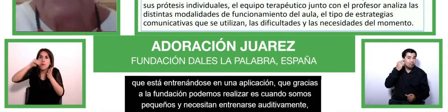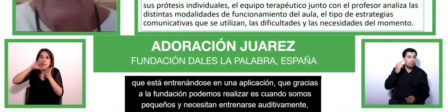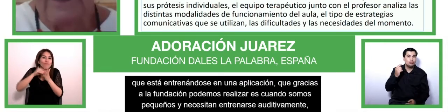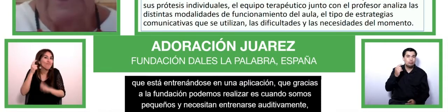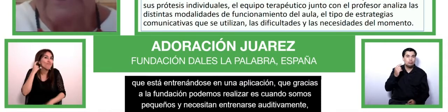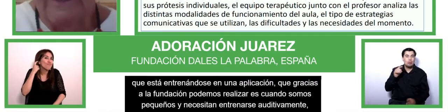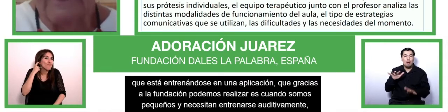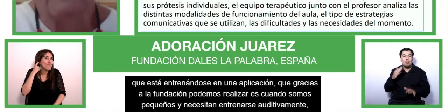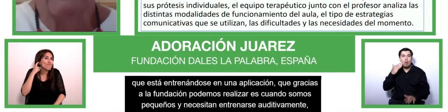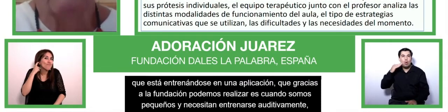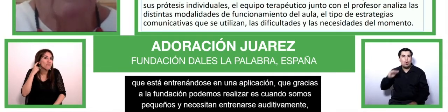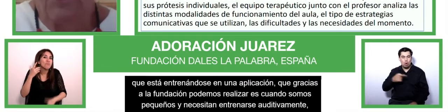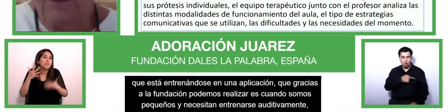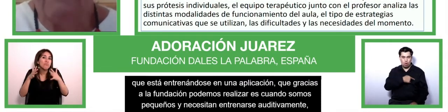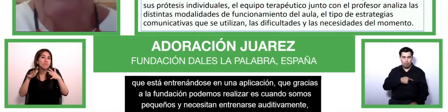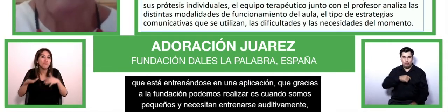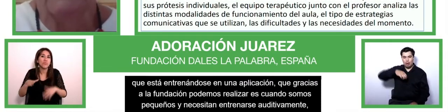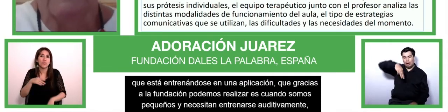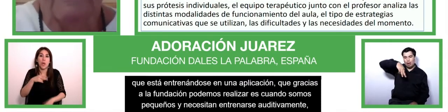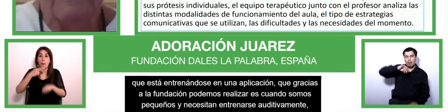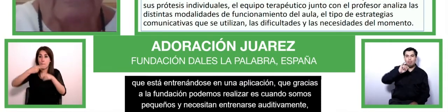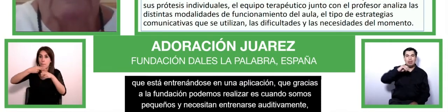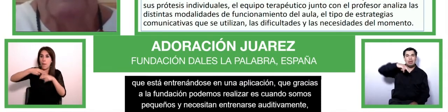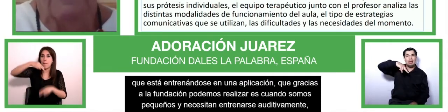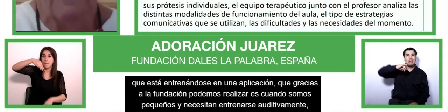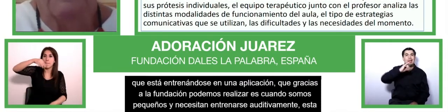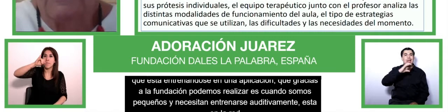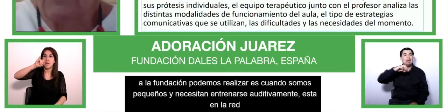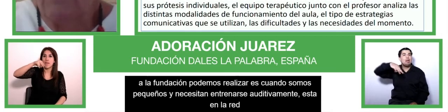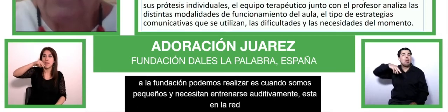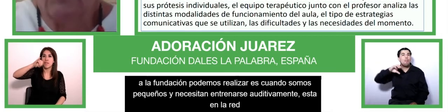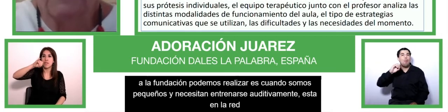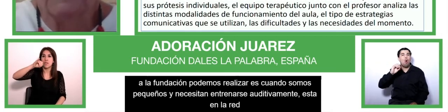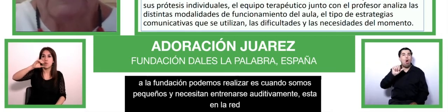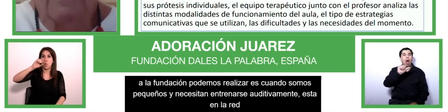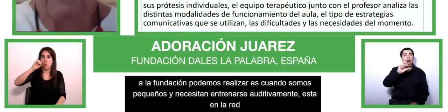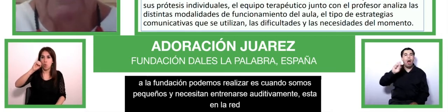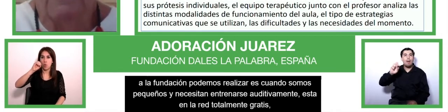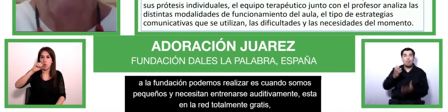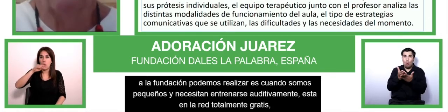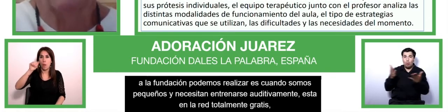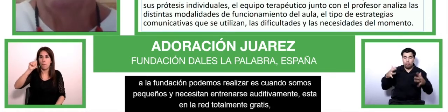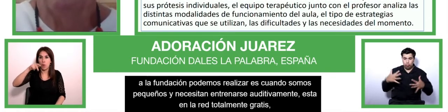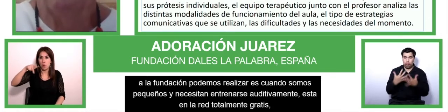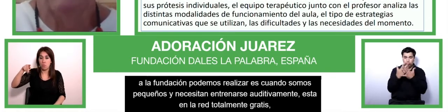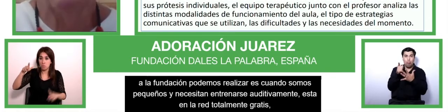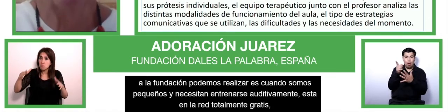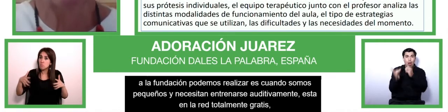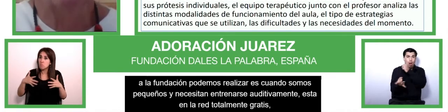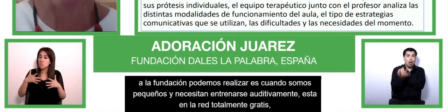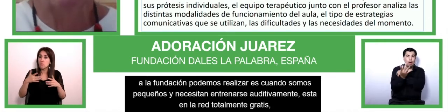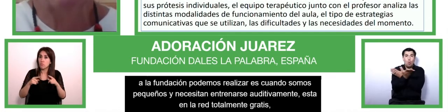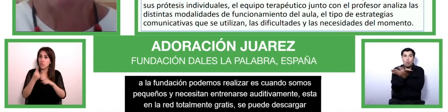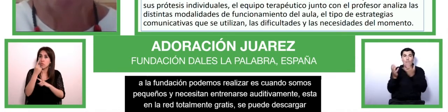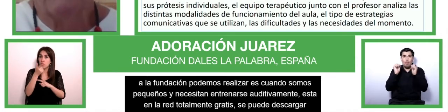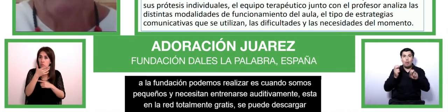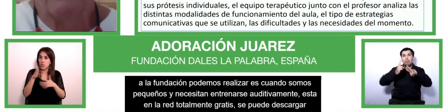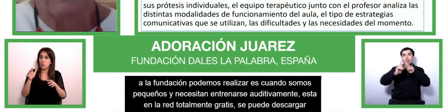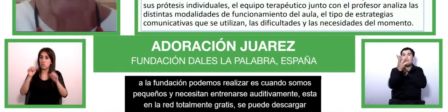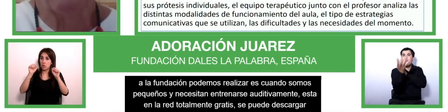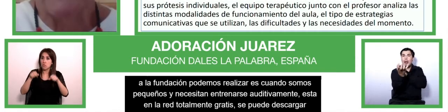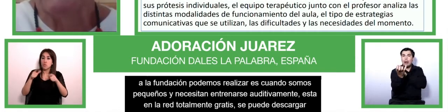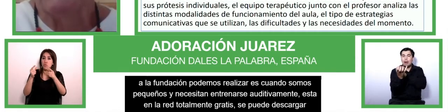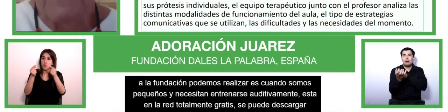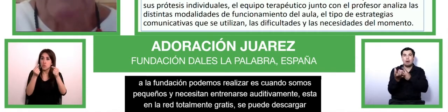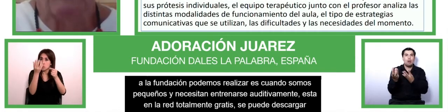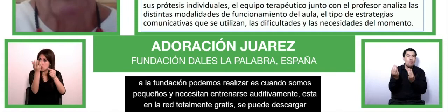está en la red, es totalmente gratis y se lo pueden ustedes descargar porque es muy útil para diferenciar